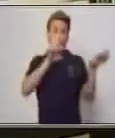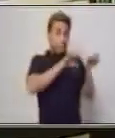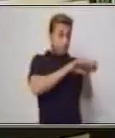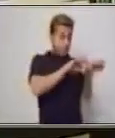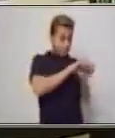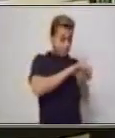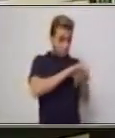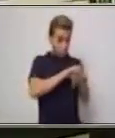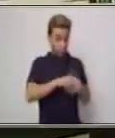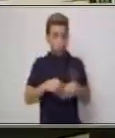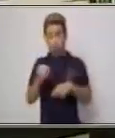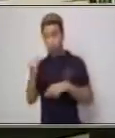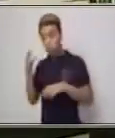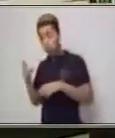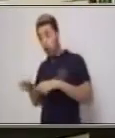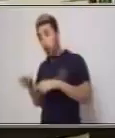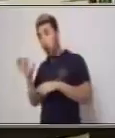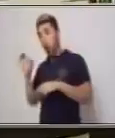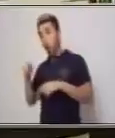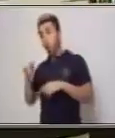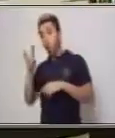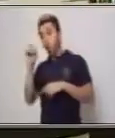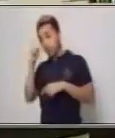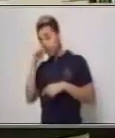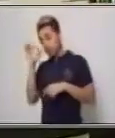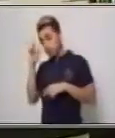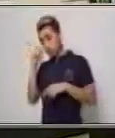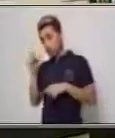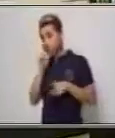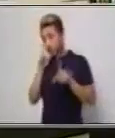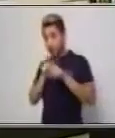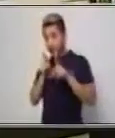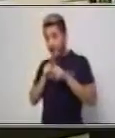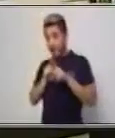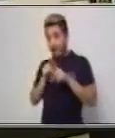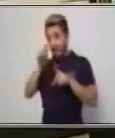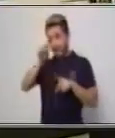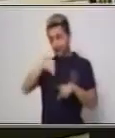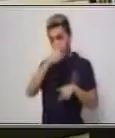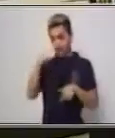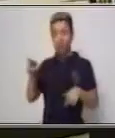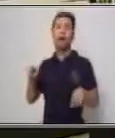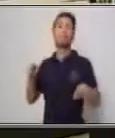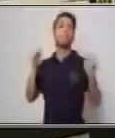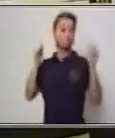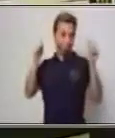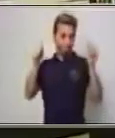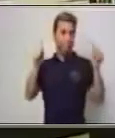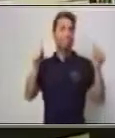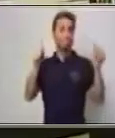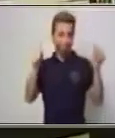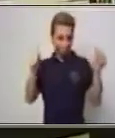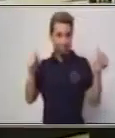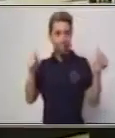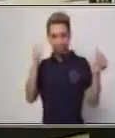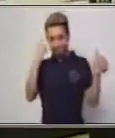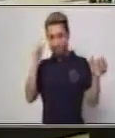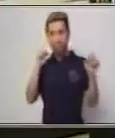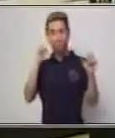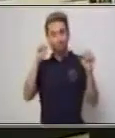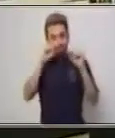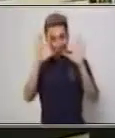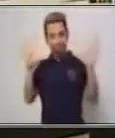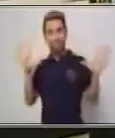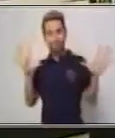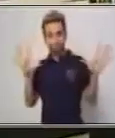¿Bombilla encendida? ¡Claro que sí! Son infinitos. No tienen fin. Y esto lo tenemos que tener muy, pero muy, muy, muy claro